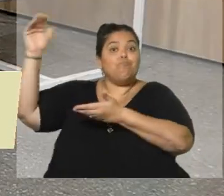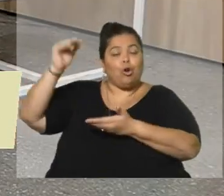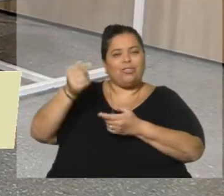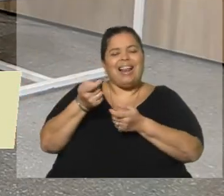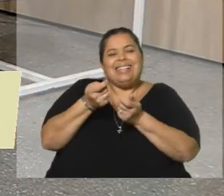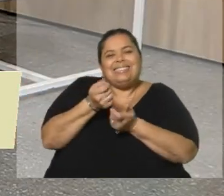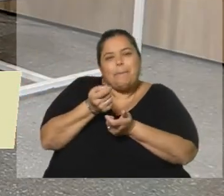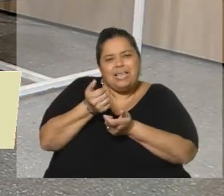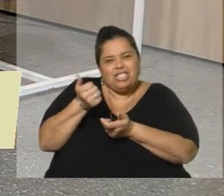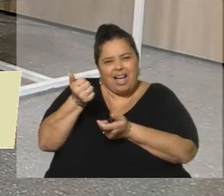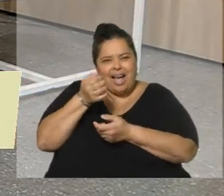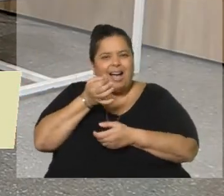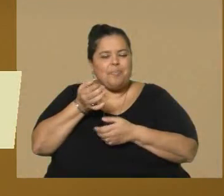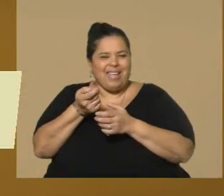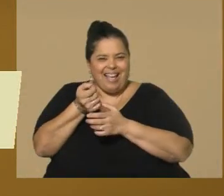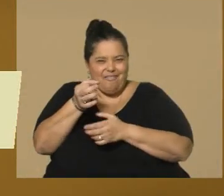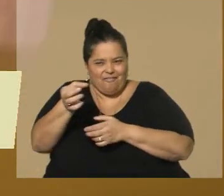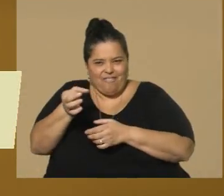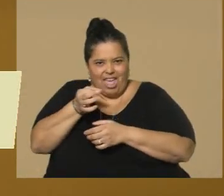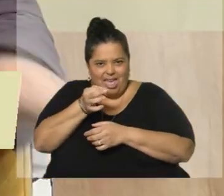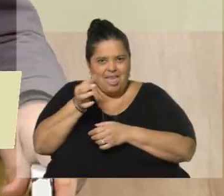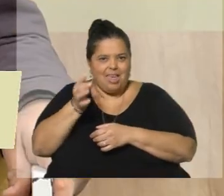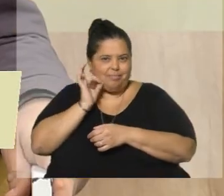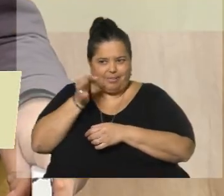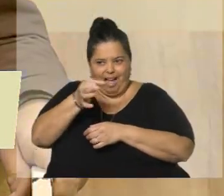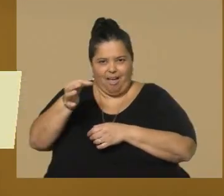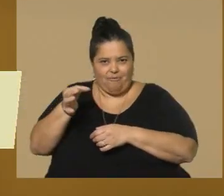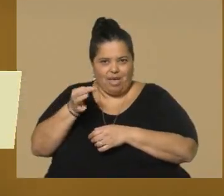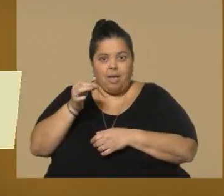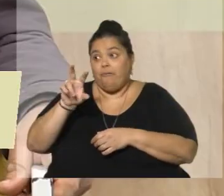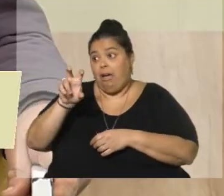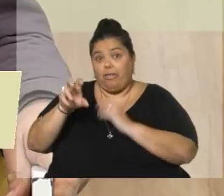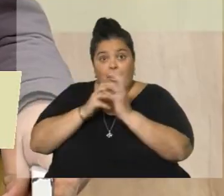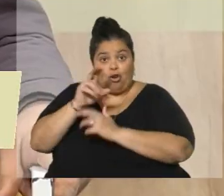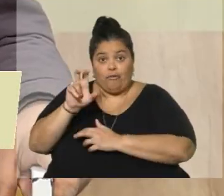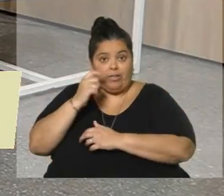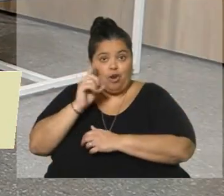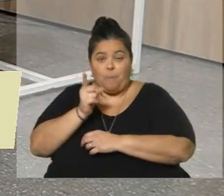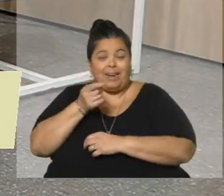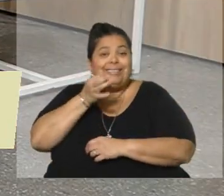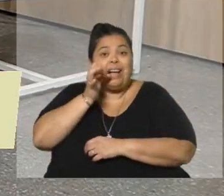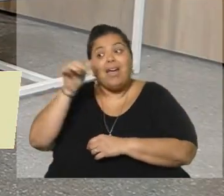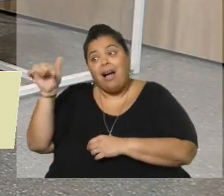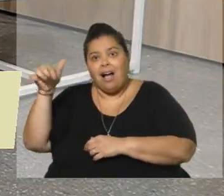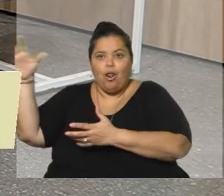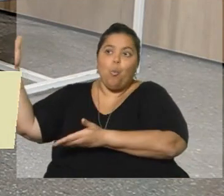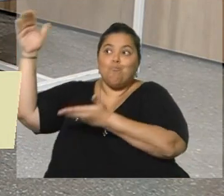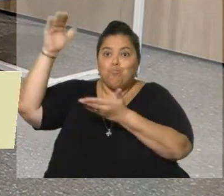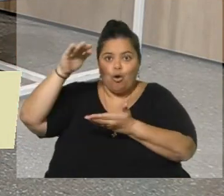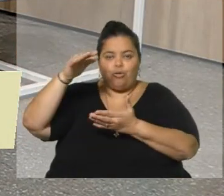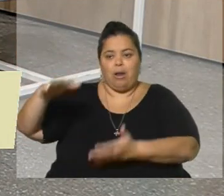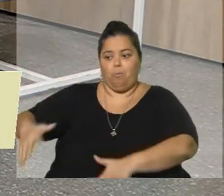no donde no tiene ningún nada no parece café no nada nada absolutamente y luego se